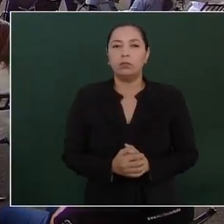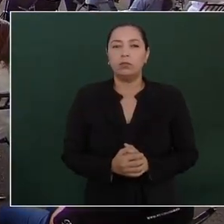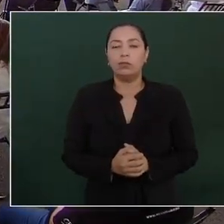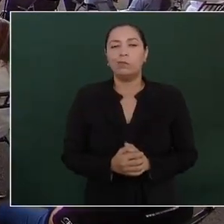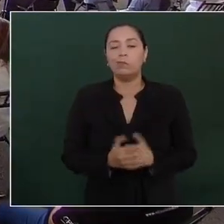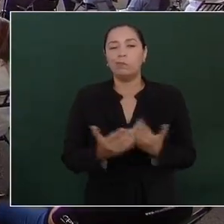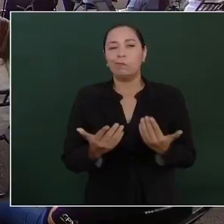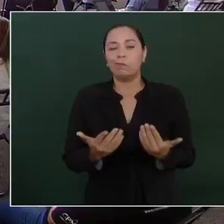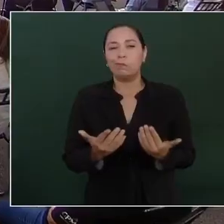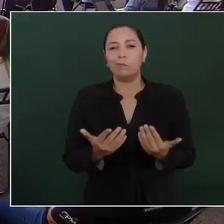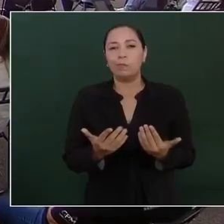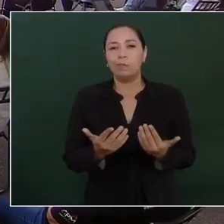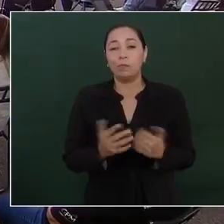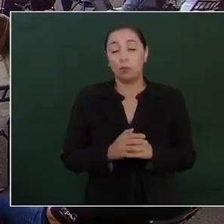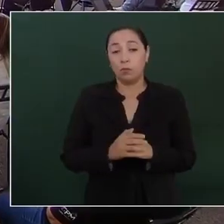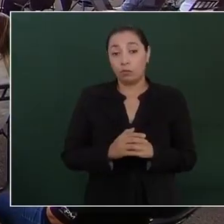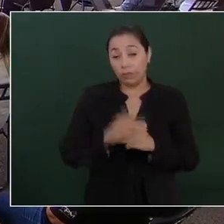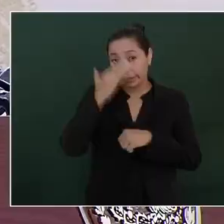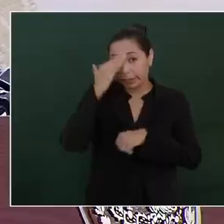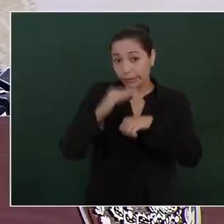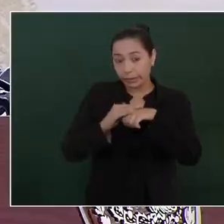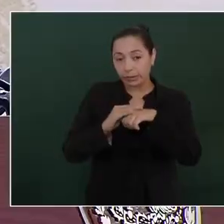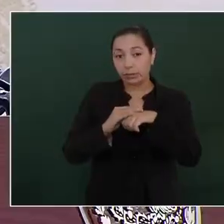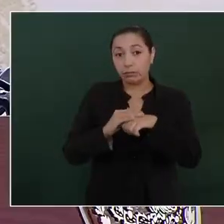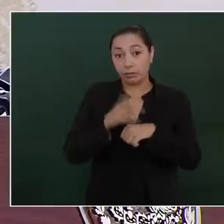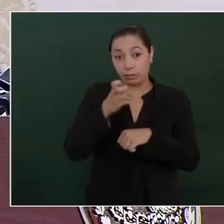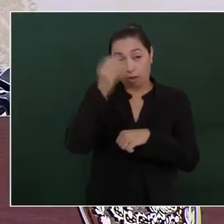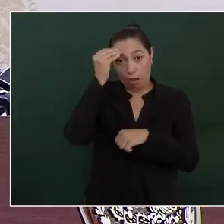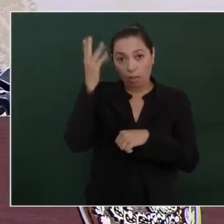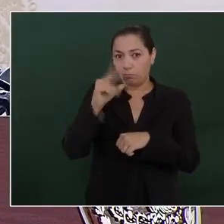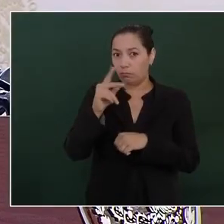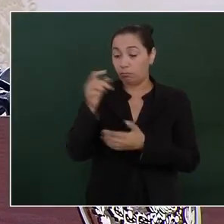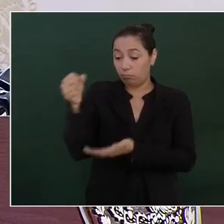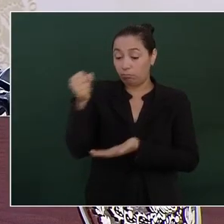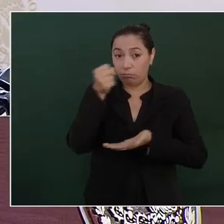No hay que olvidar que el presupuesto público